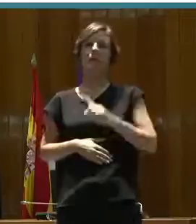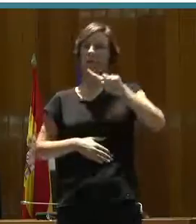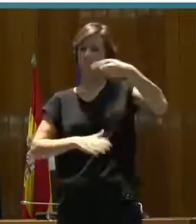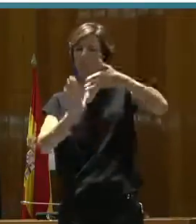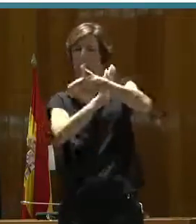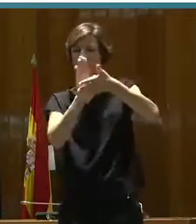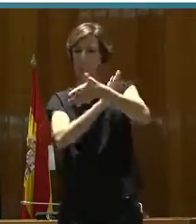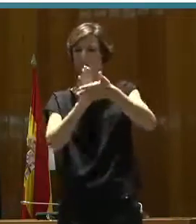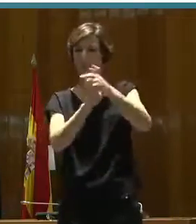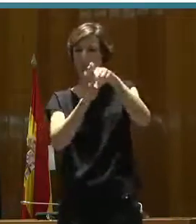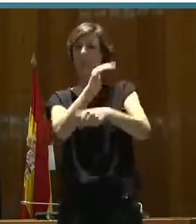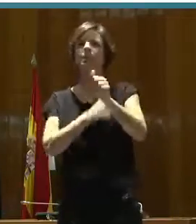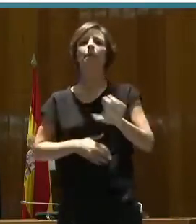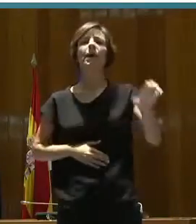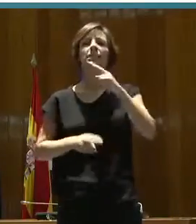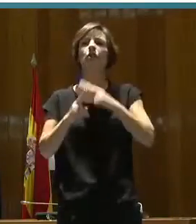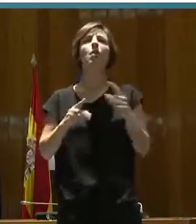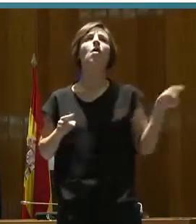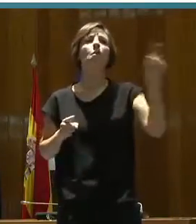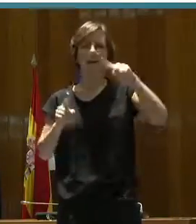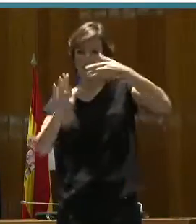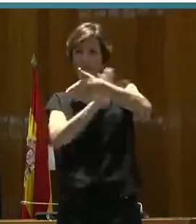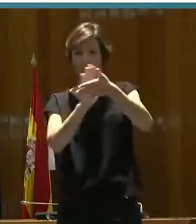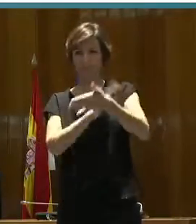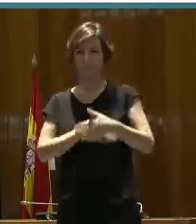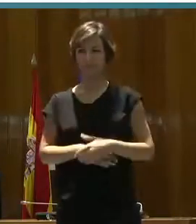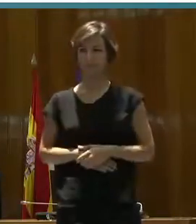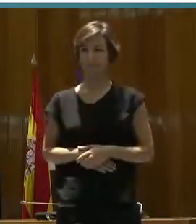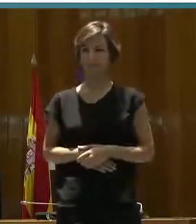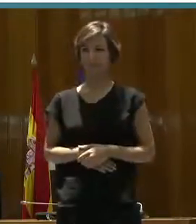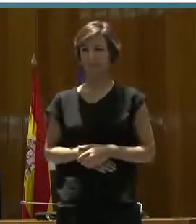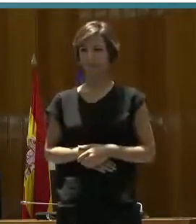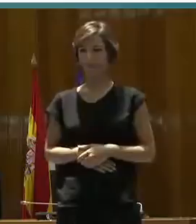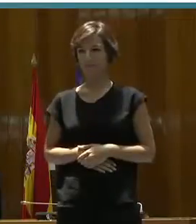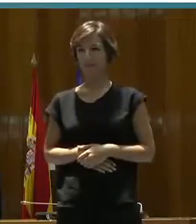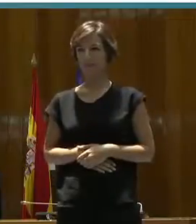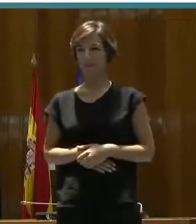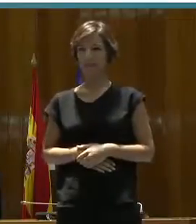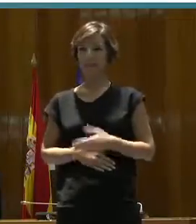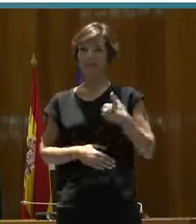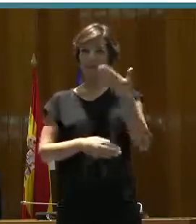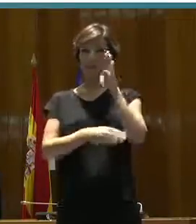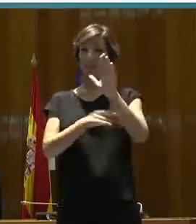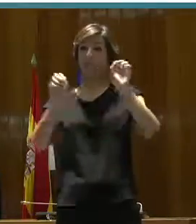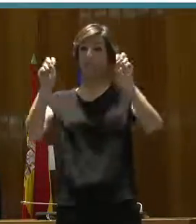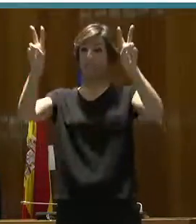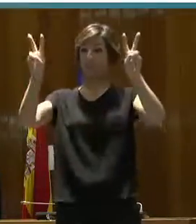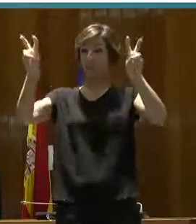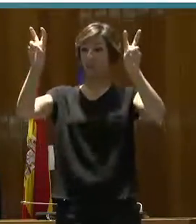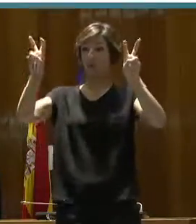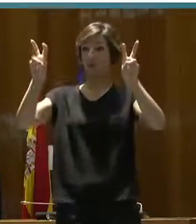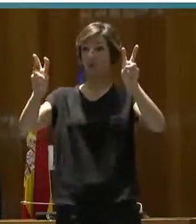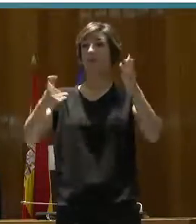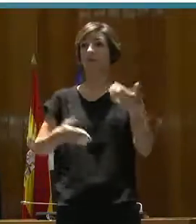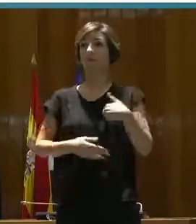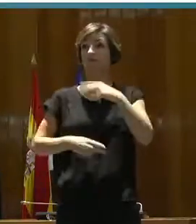comentaré qué países han participado en esta acción. El título de la presentación lo dice todo. En primer lugar, Sign